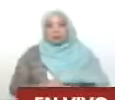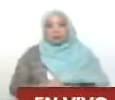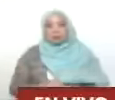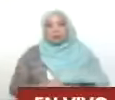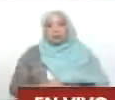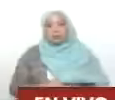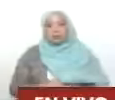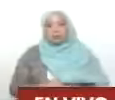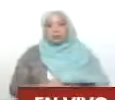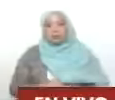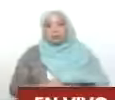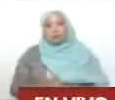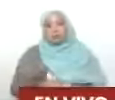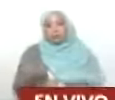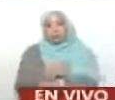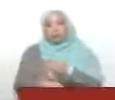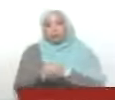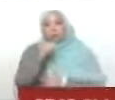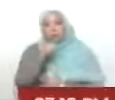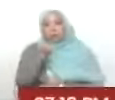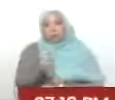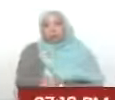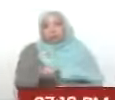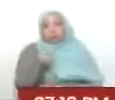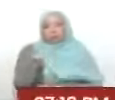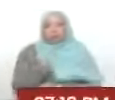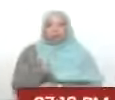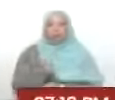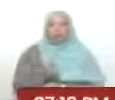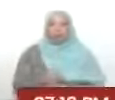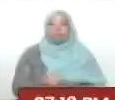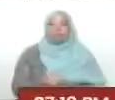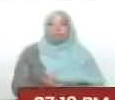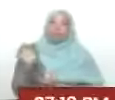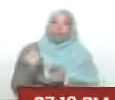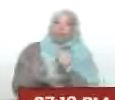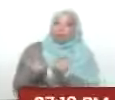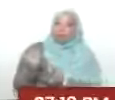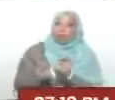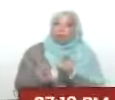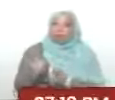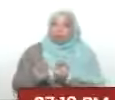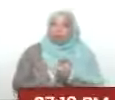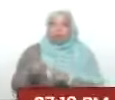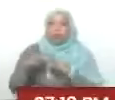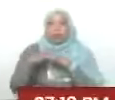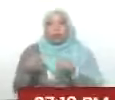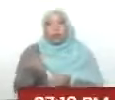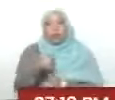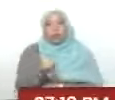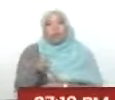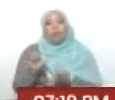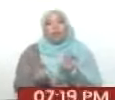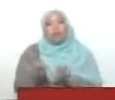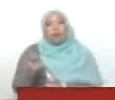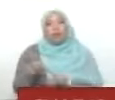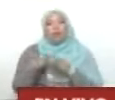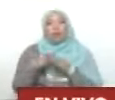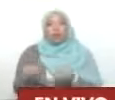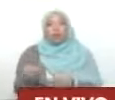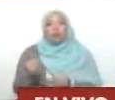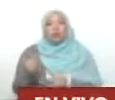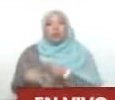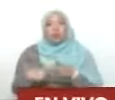Bueno, ante ustedes, para evaluar todo lo que hay que evaluar,